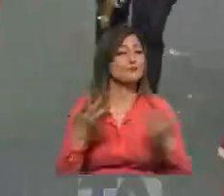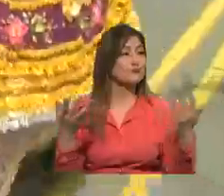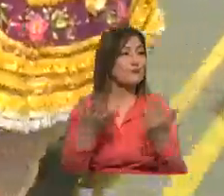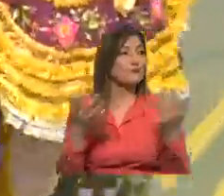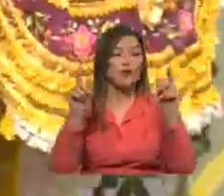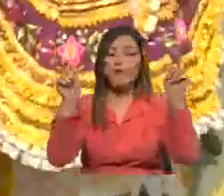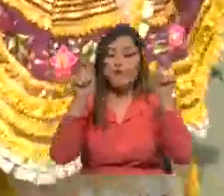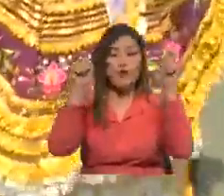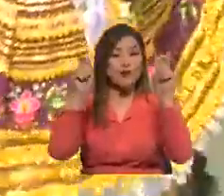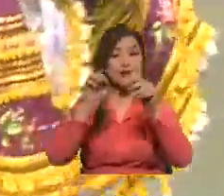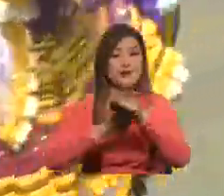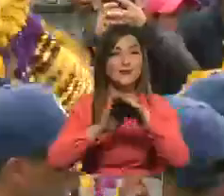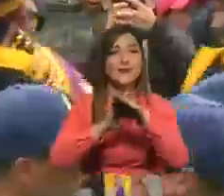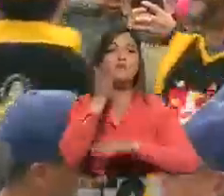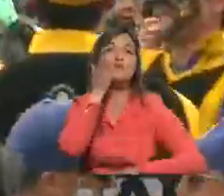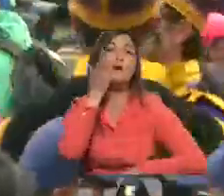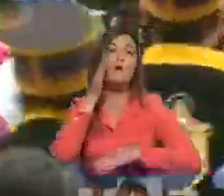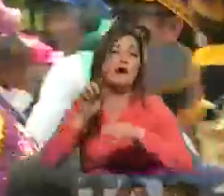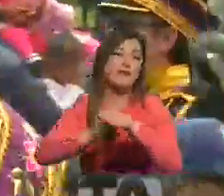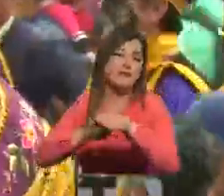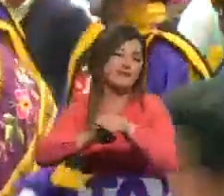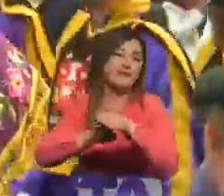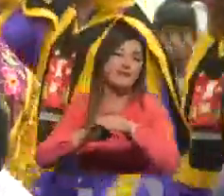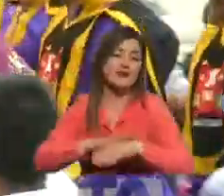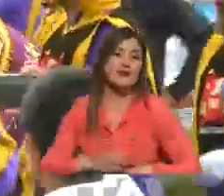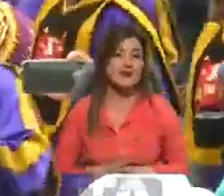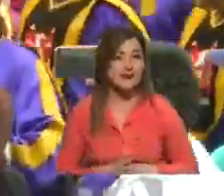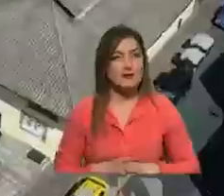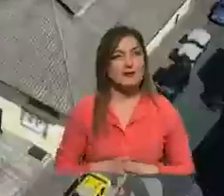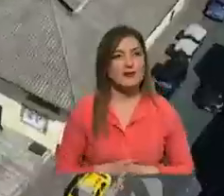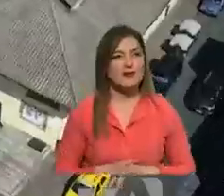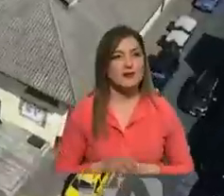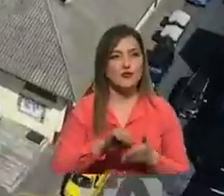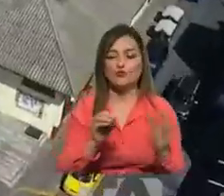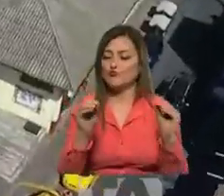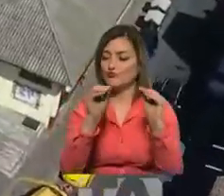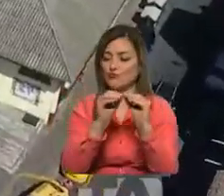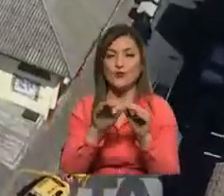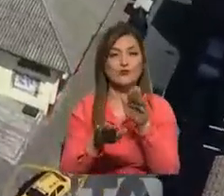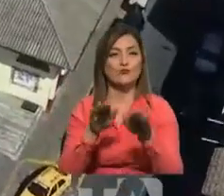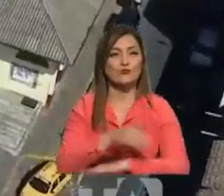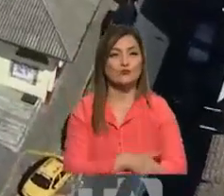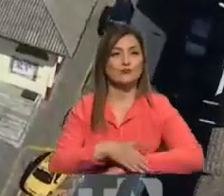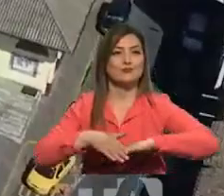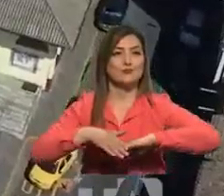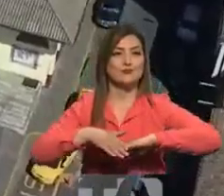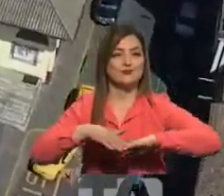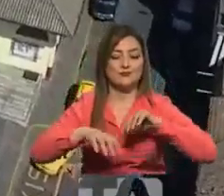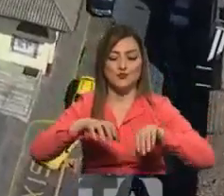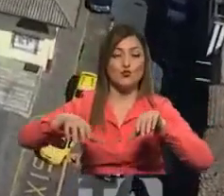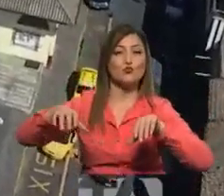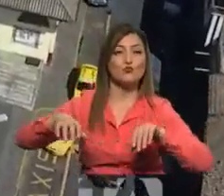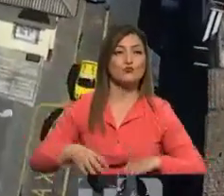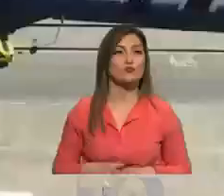por su fiesta mestiza de la Mama Negra. Sin embargo, esta ciudad tiene más que ofrecer. Al caminar por sus calles estrechas y empedradas,